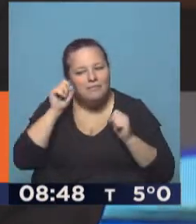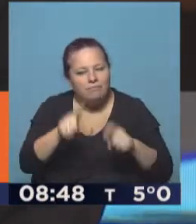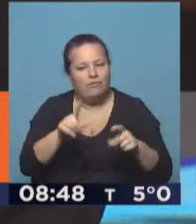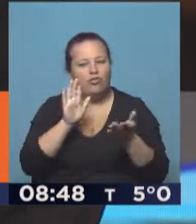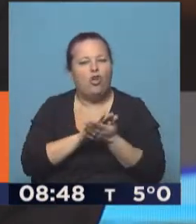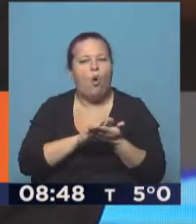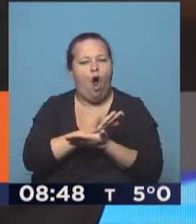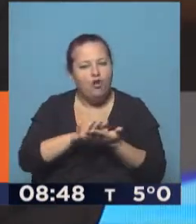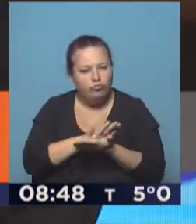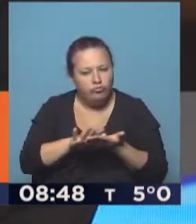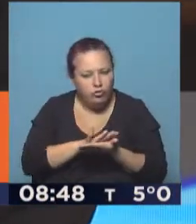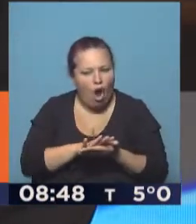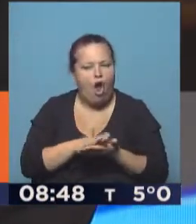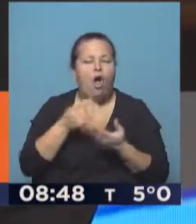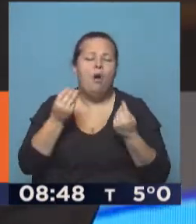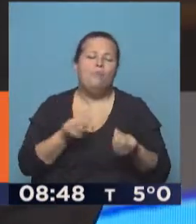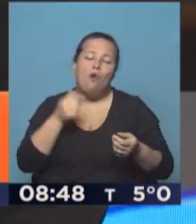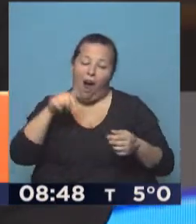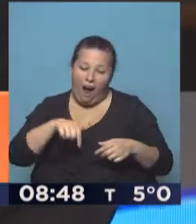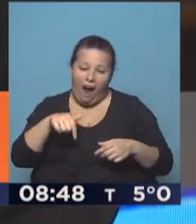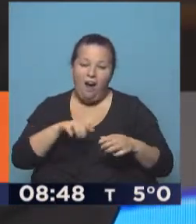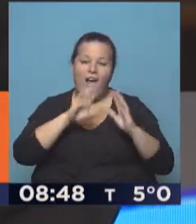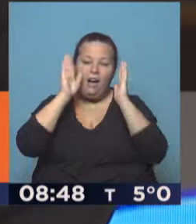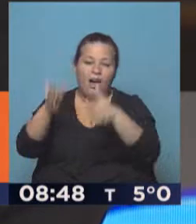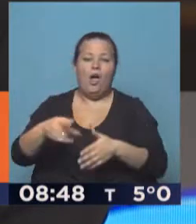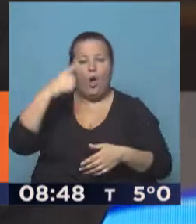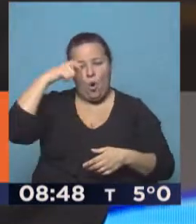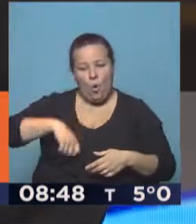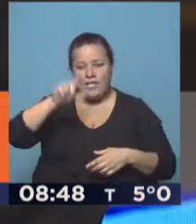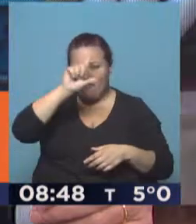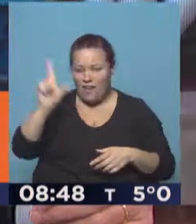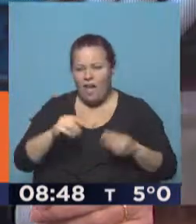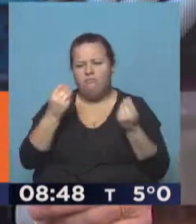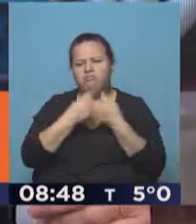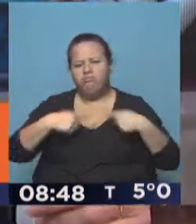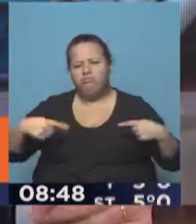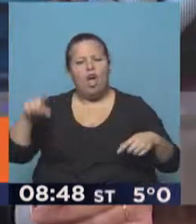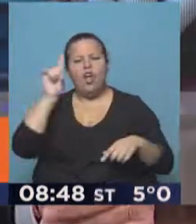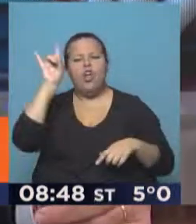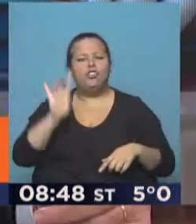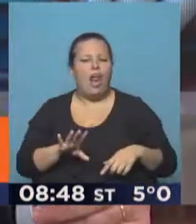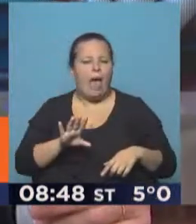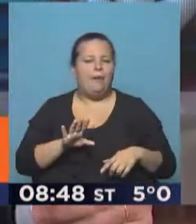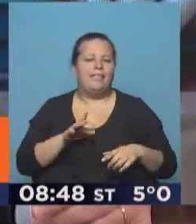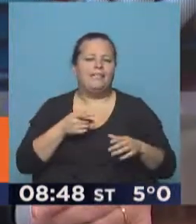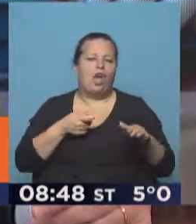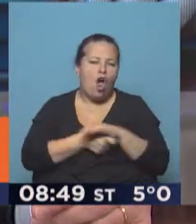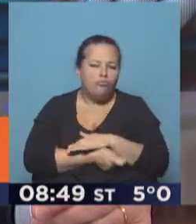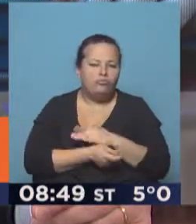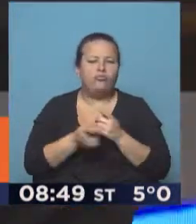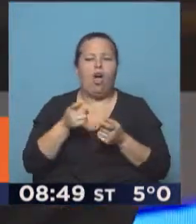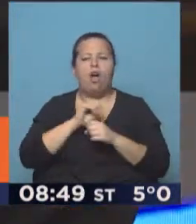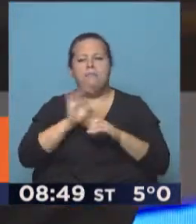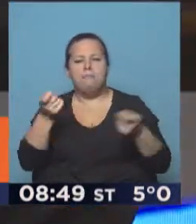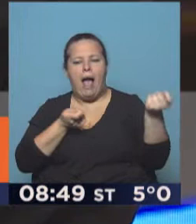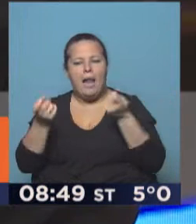los casos de corrupción, porque hoy en día recaen en jueces federales un montón de causas que no necesariamente son delitos que tienen que ver con